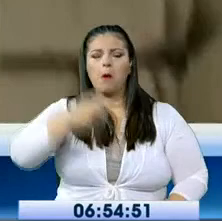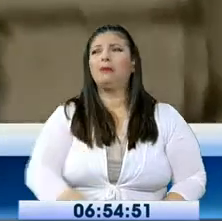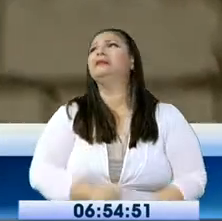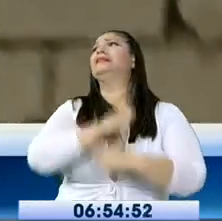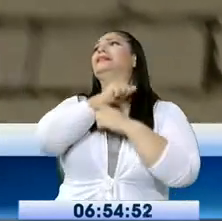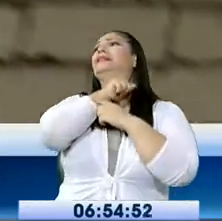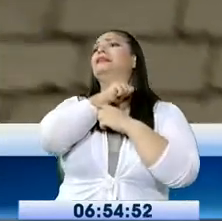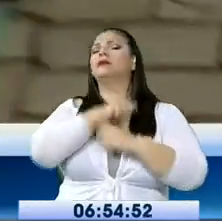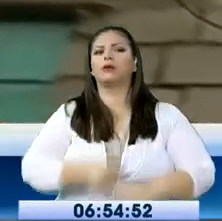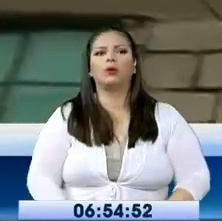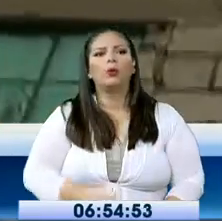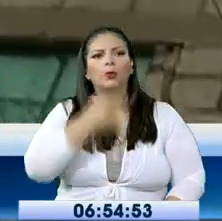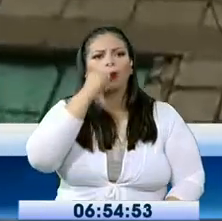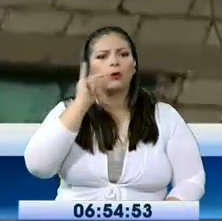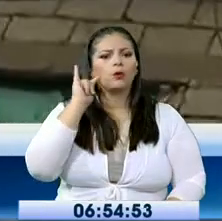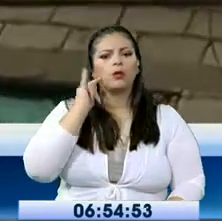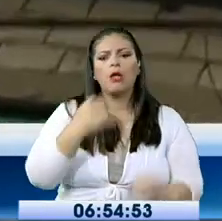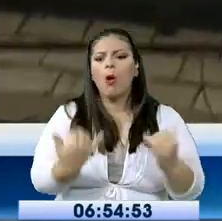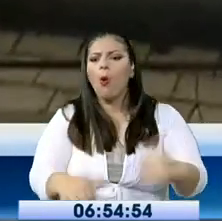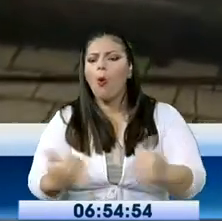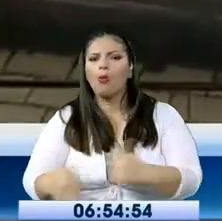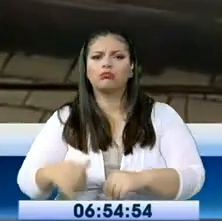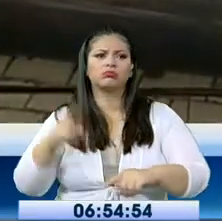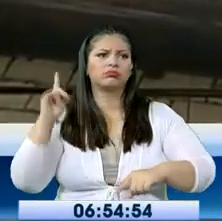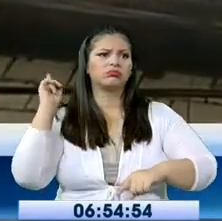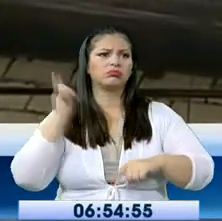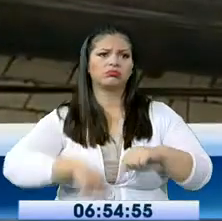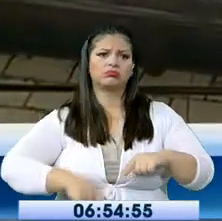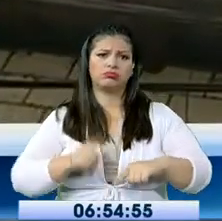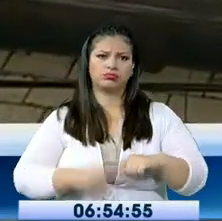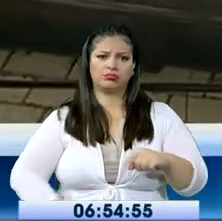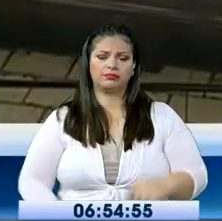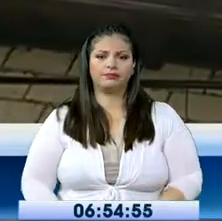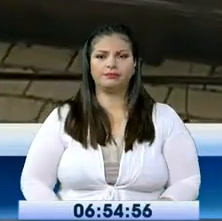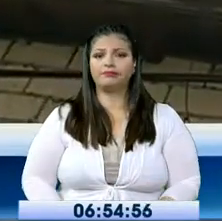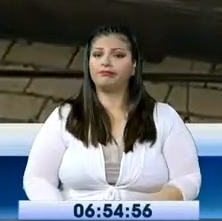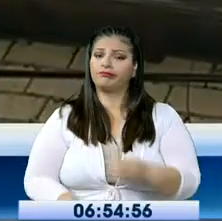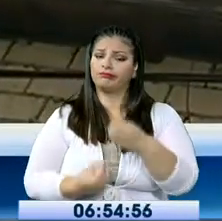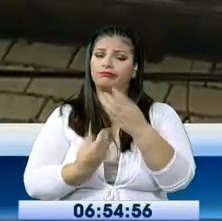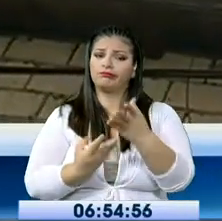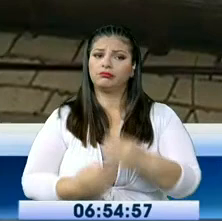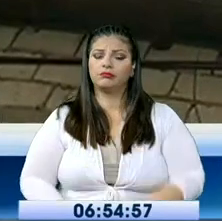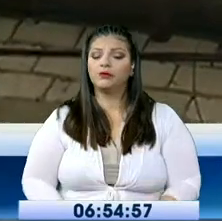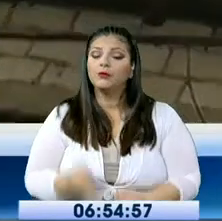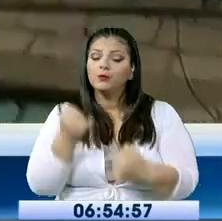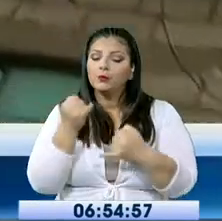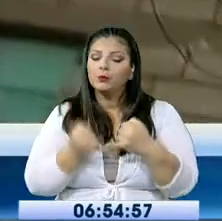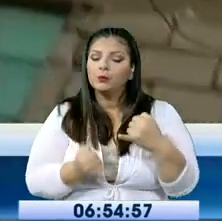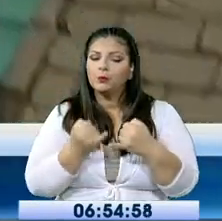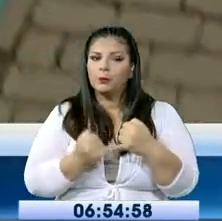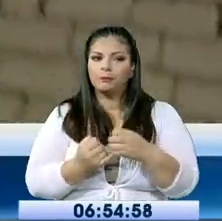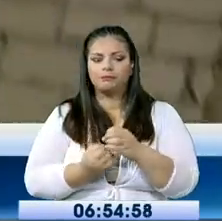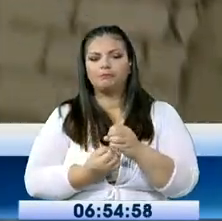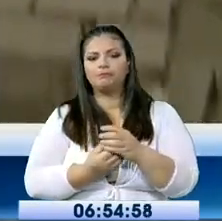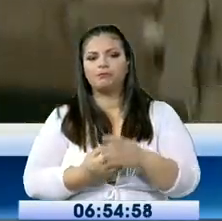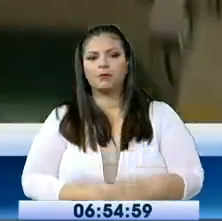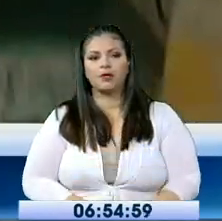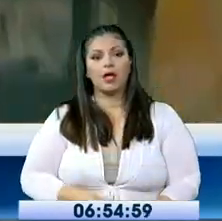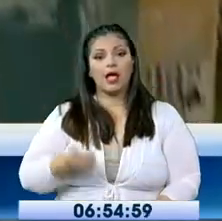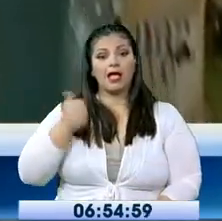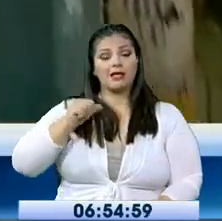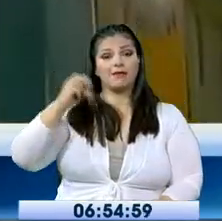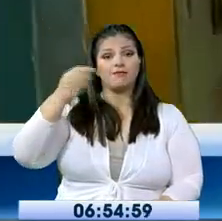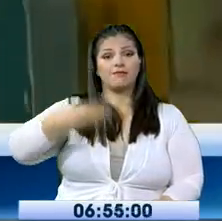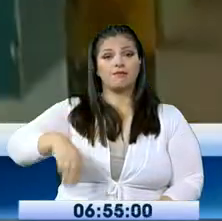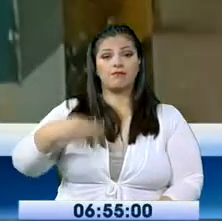inmiscuidos en actos inescrupulosos. Y ya para finalizar, solamente quiero acotar, es necesario hacerlo, que la madrugada del miércoles, cuando